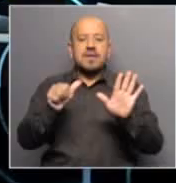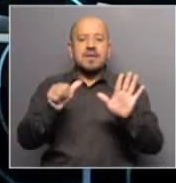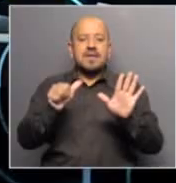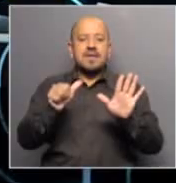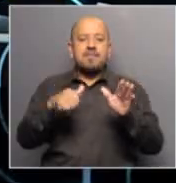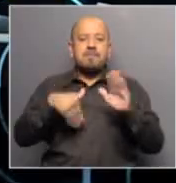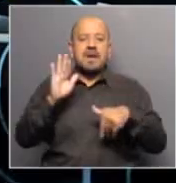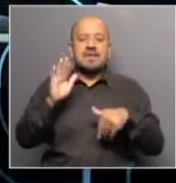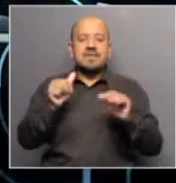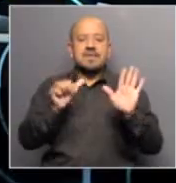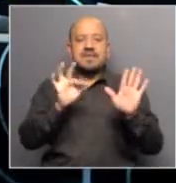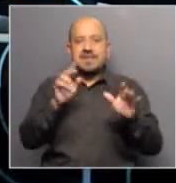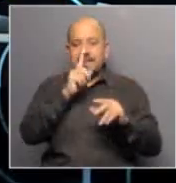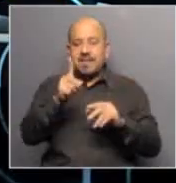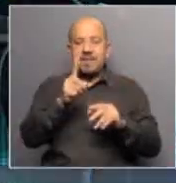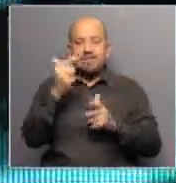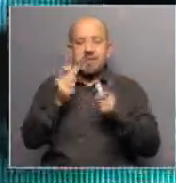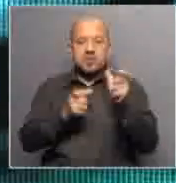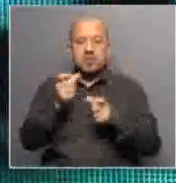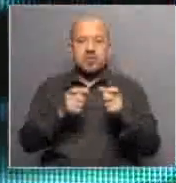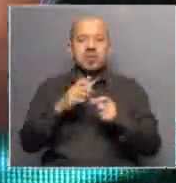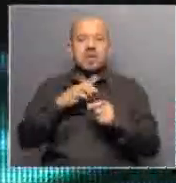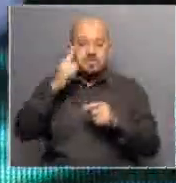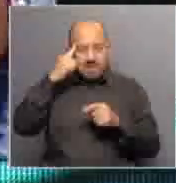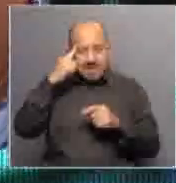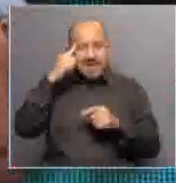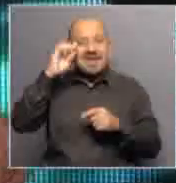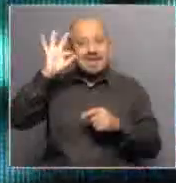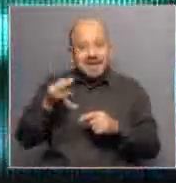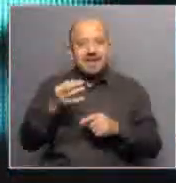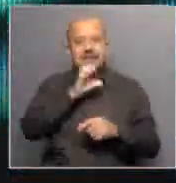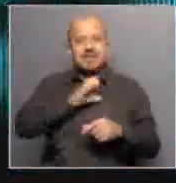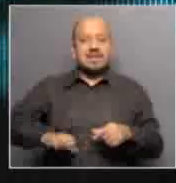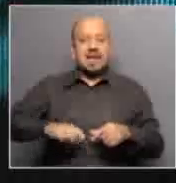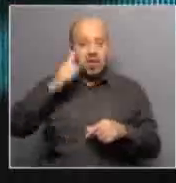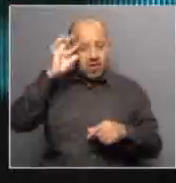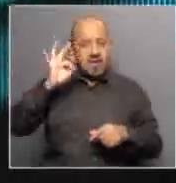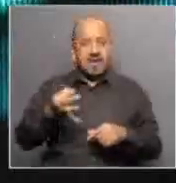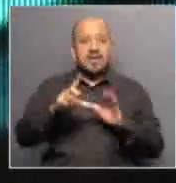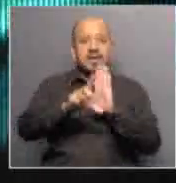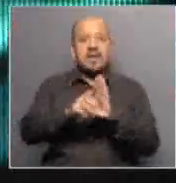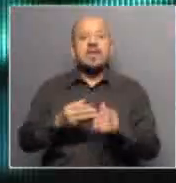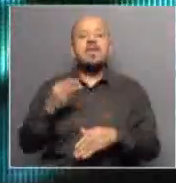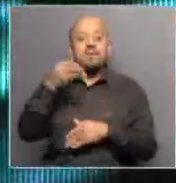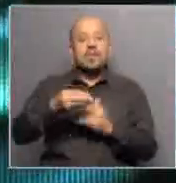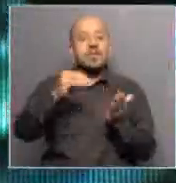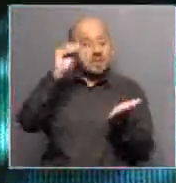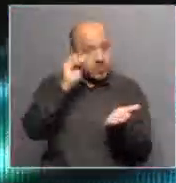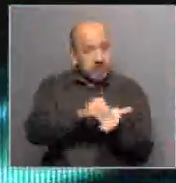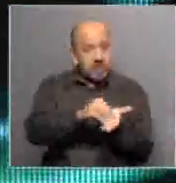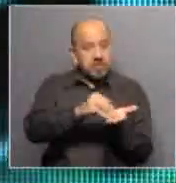más de 60.000 uruguayos y uruguayas que creyeron en la ley, creen en el Estado y se fueron a registrar.